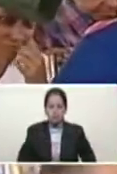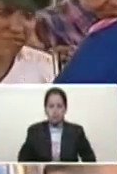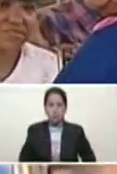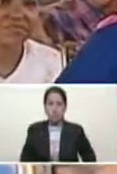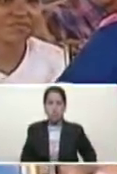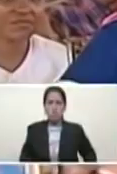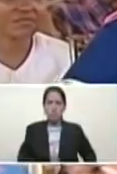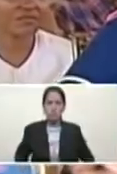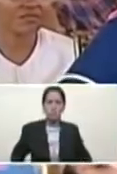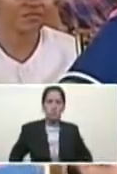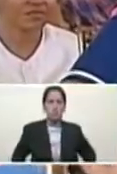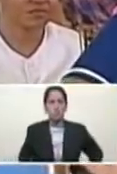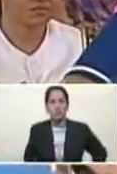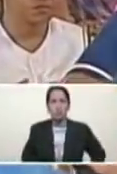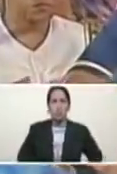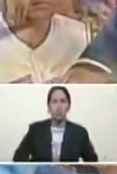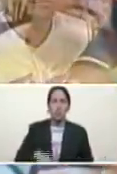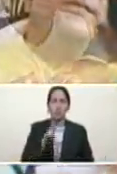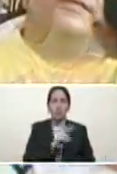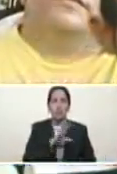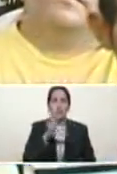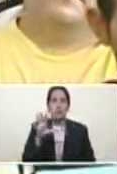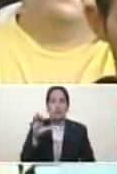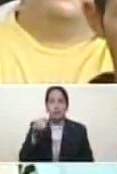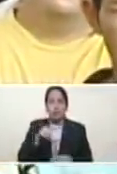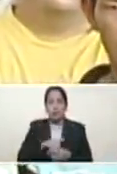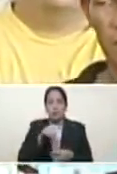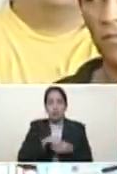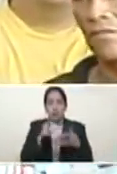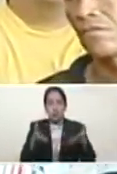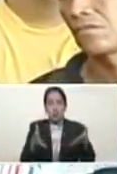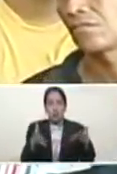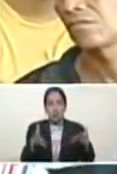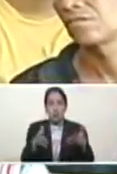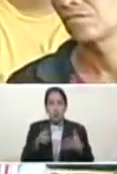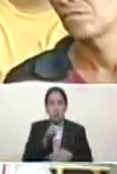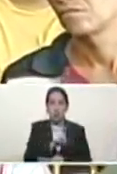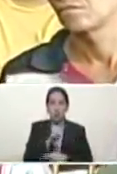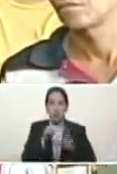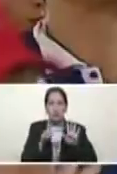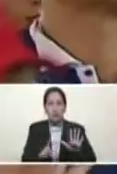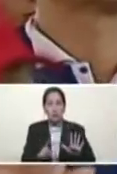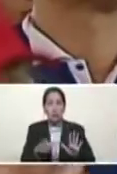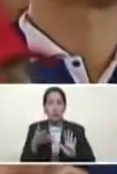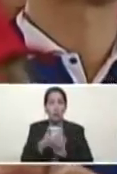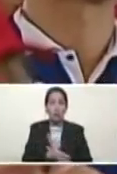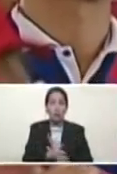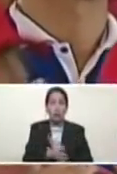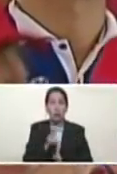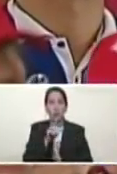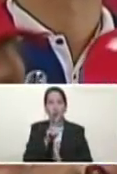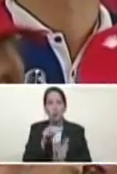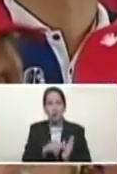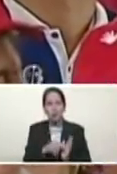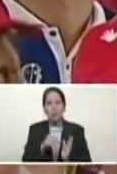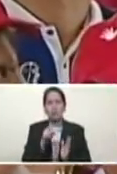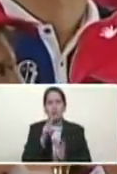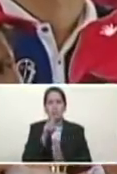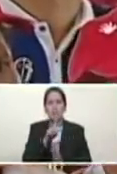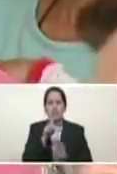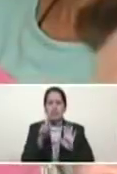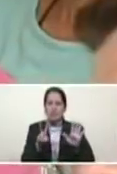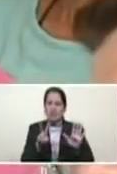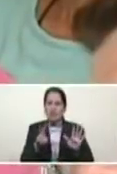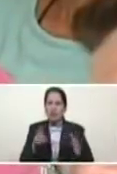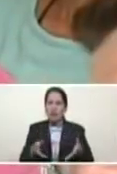2017. De 25 elecciones le hemos ganado 23. En el 2017 le ganamos la constituyente. Le ganamos